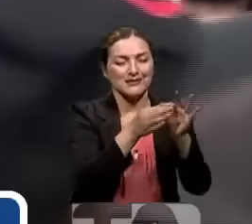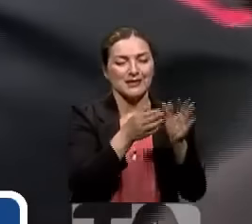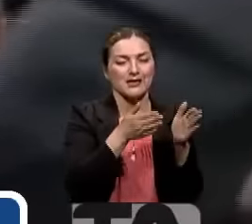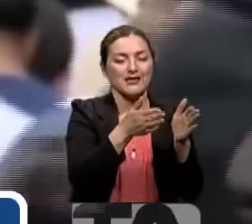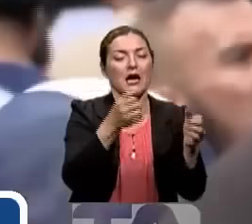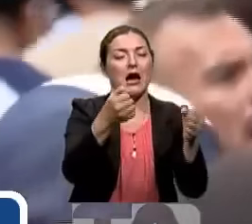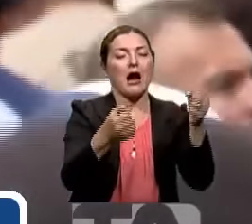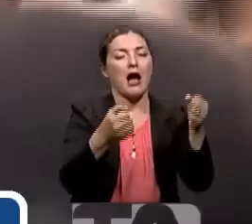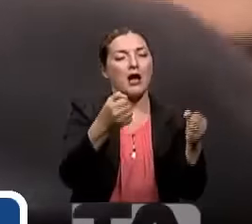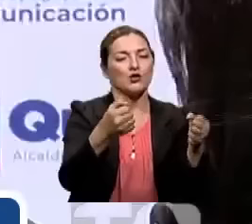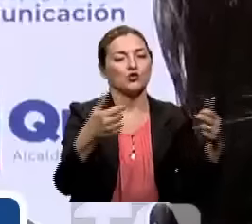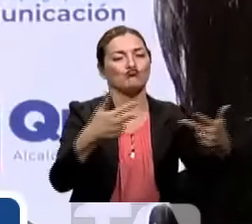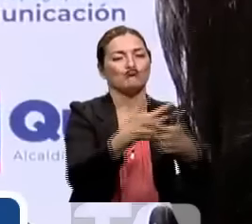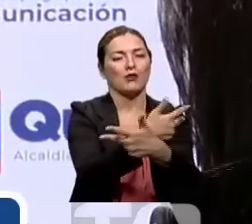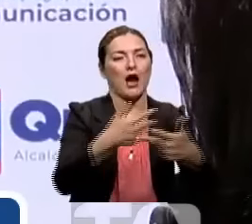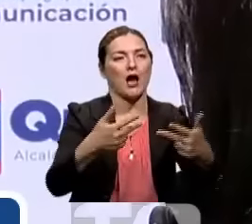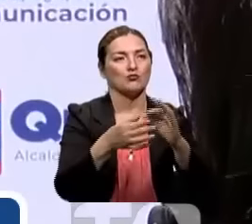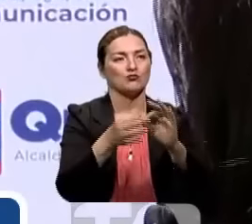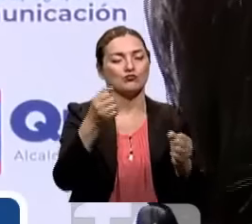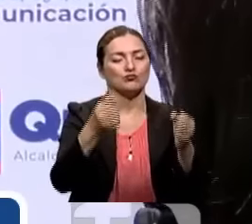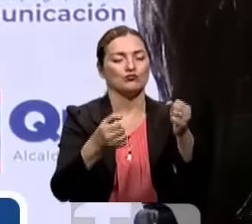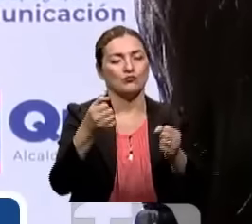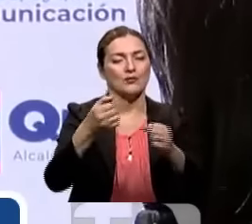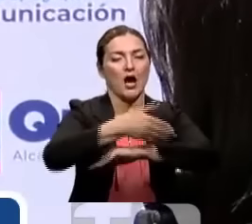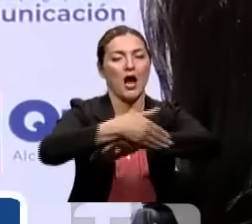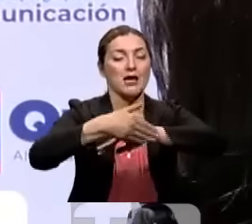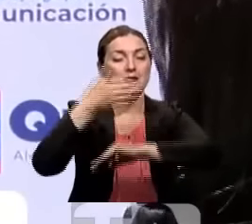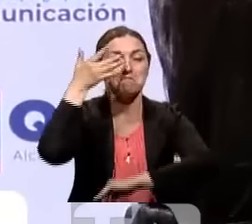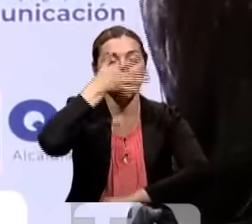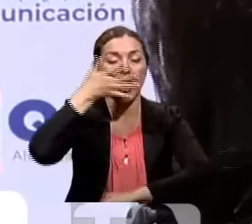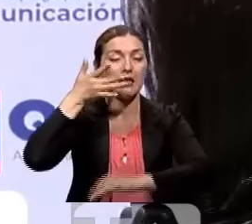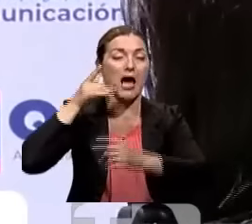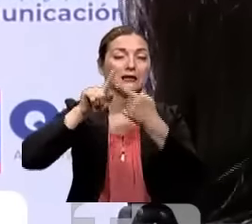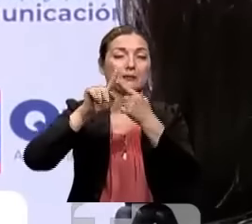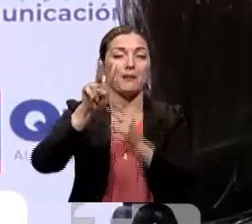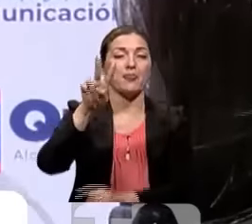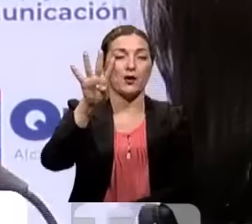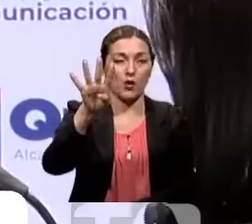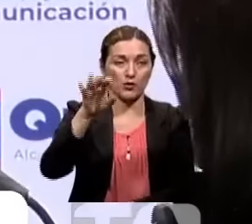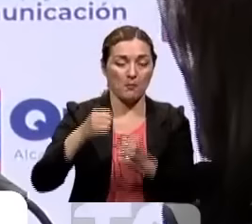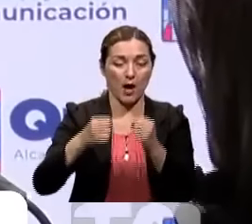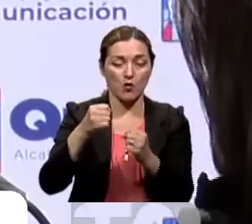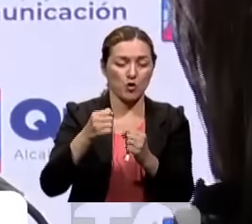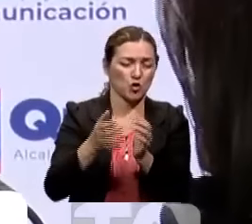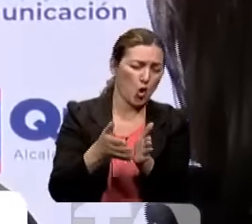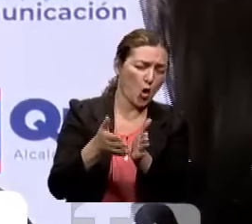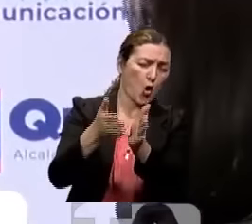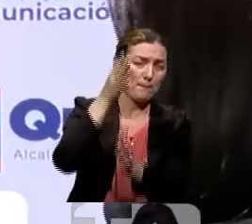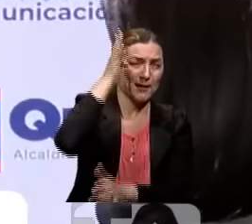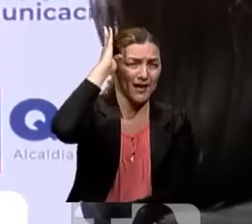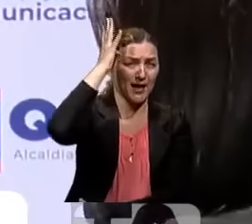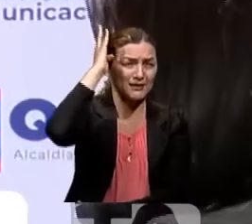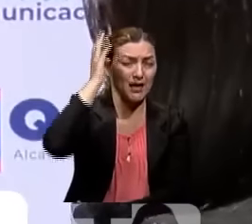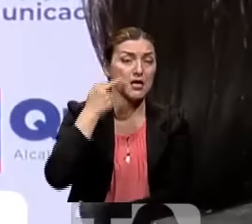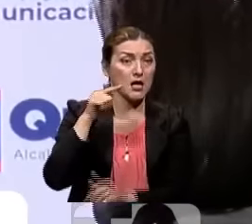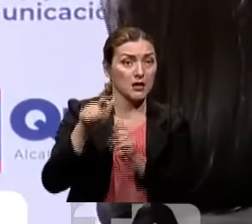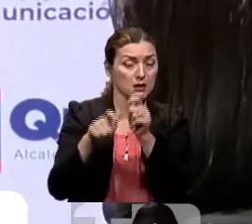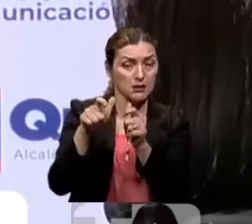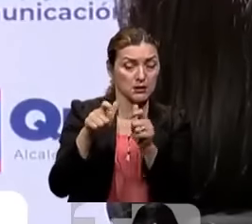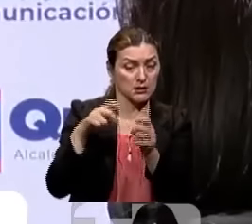no serán peatonales. Viene desde la Esmeralda hacia la 24 de mayo por toda la Benalcázar. No está contemplado que sea peatonal, lo que